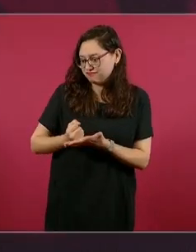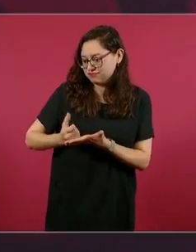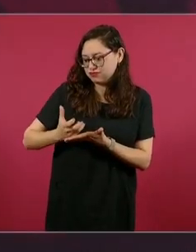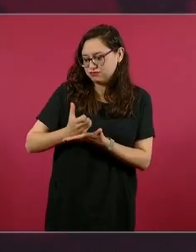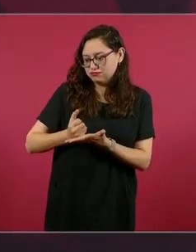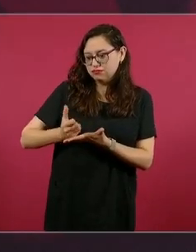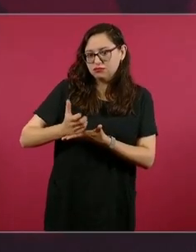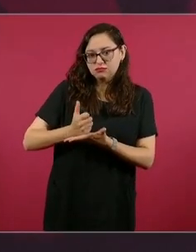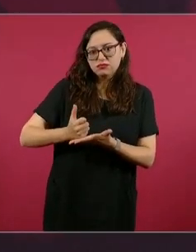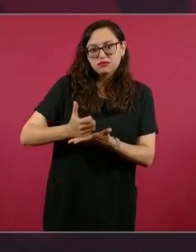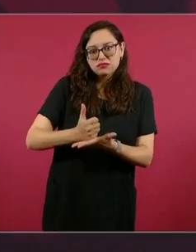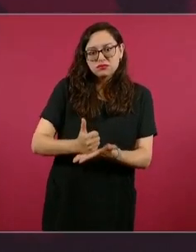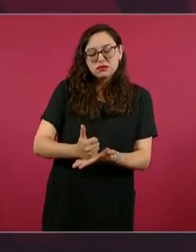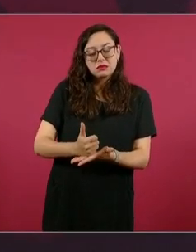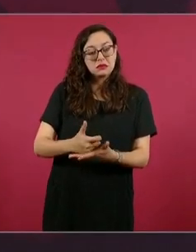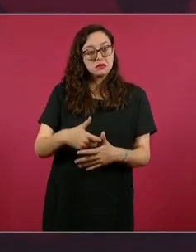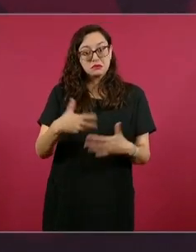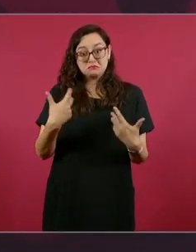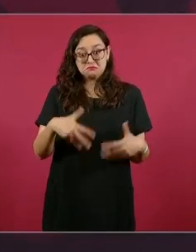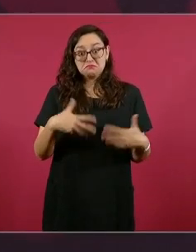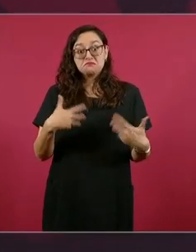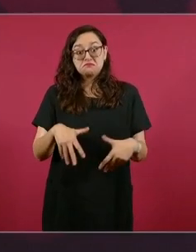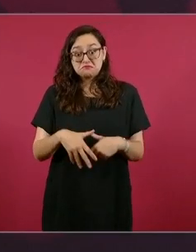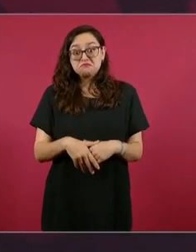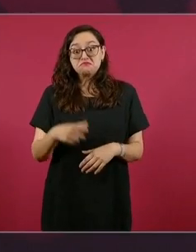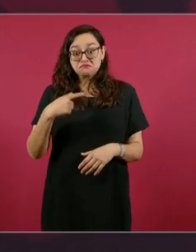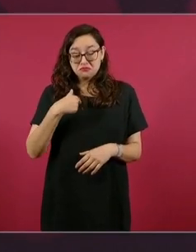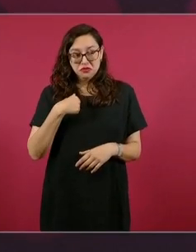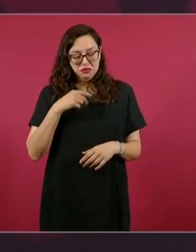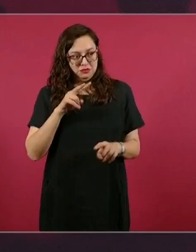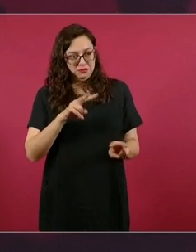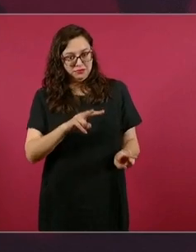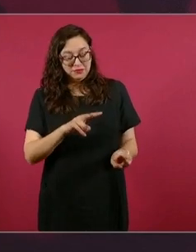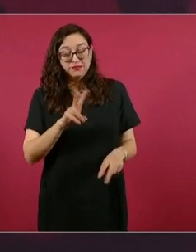han obtenido utilidades récord, eso sí lo tengo muy claro,